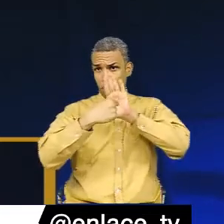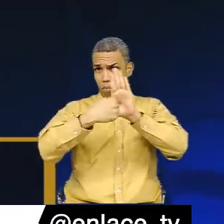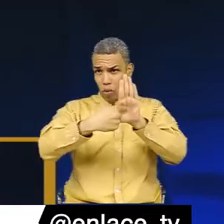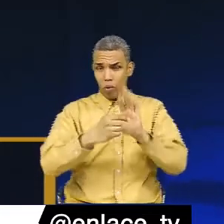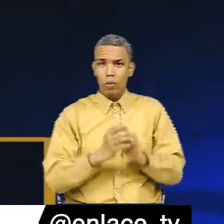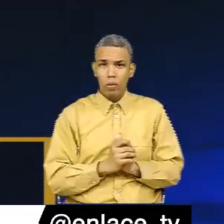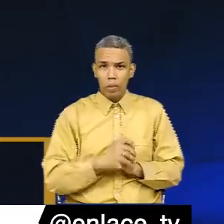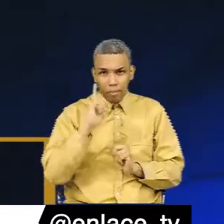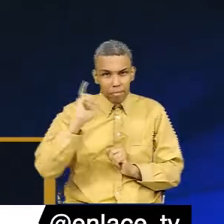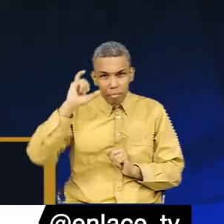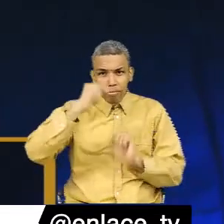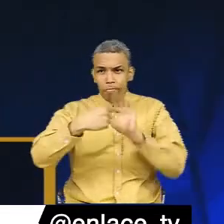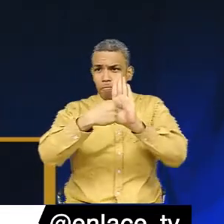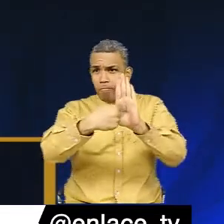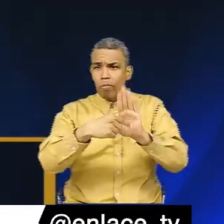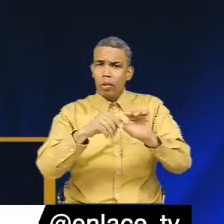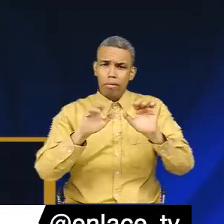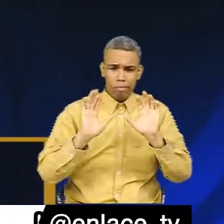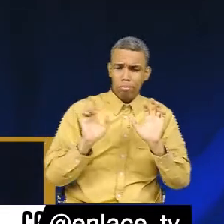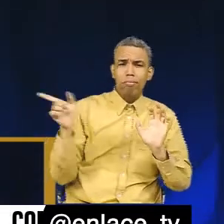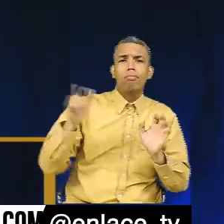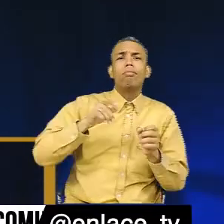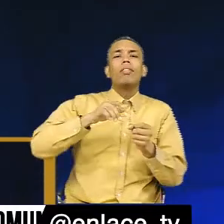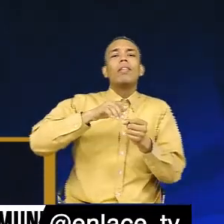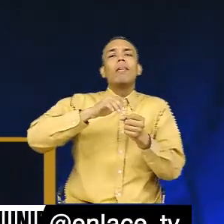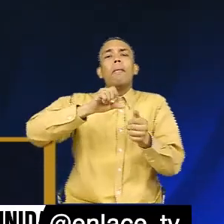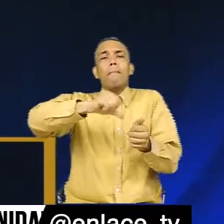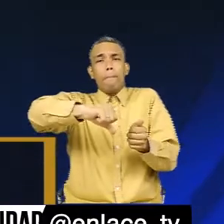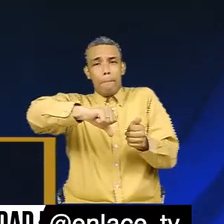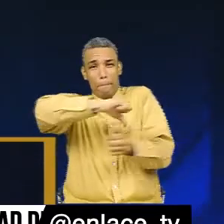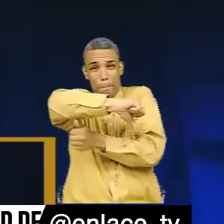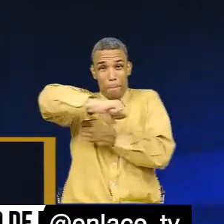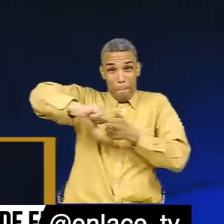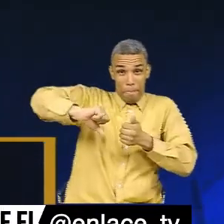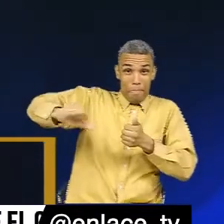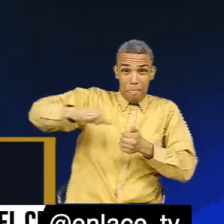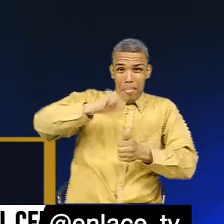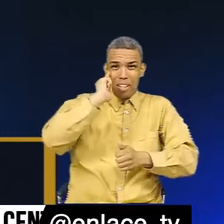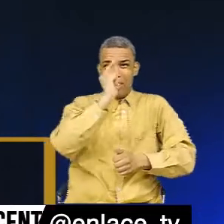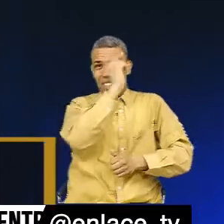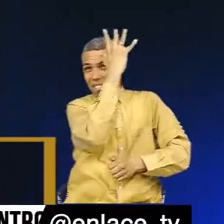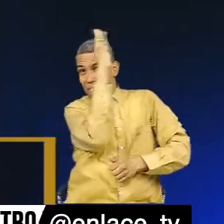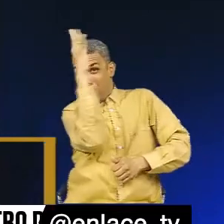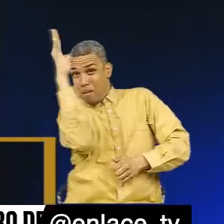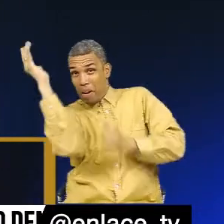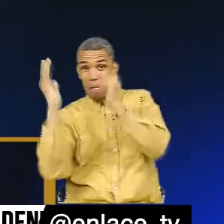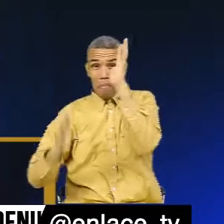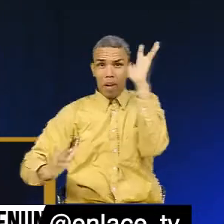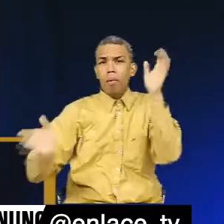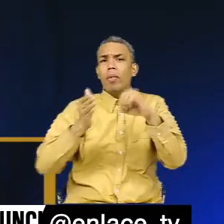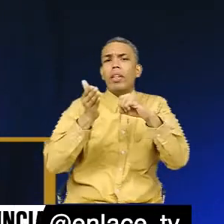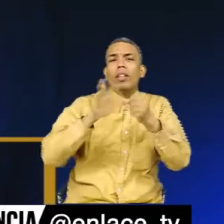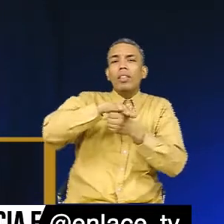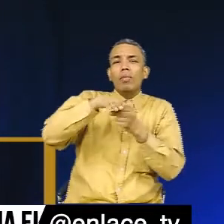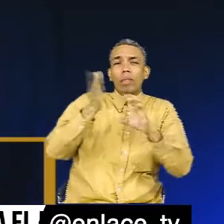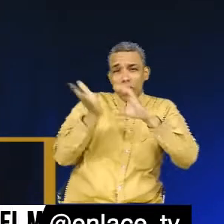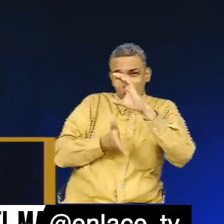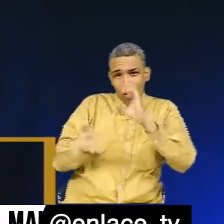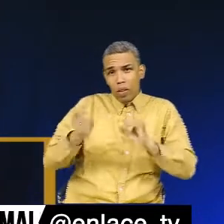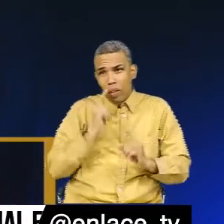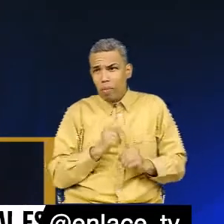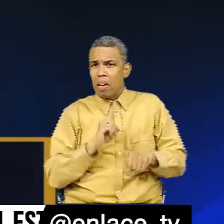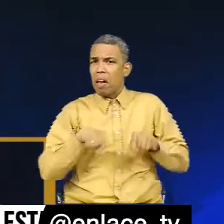fotografías, asegurando que el espacio público en el parque ecológico está siendo invadido por una venta de comidas rápidas. A esto se le suma que, al parecer, quienes